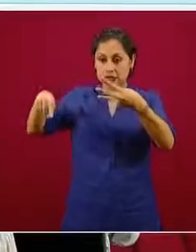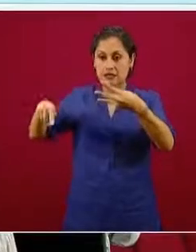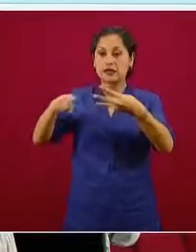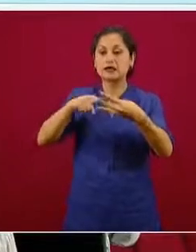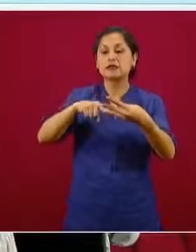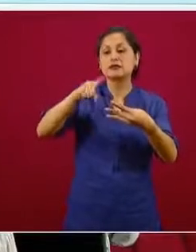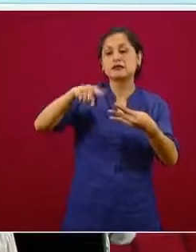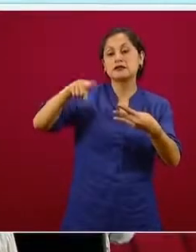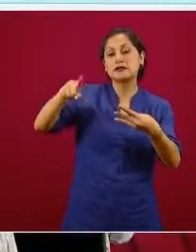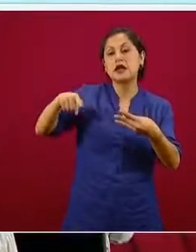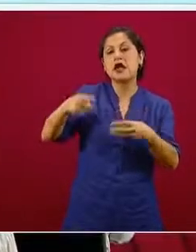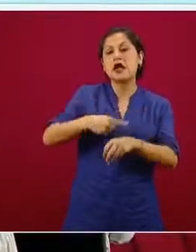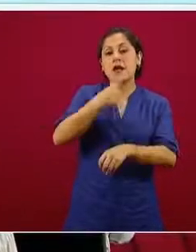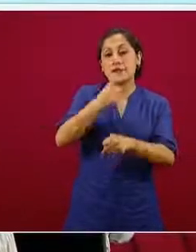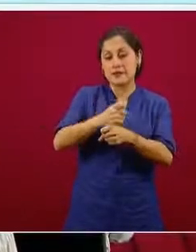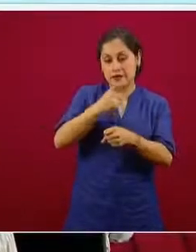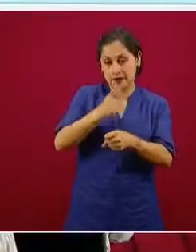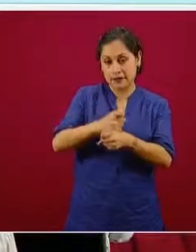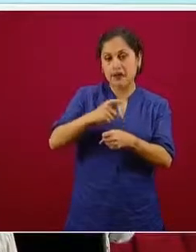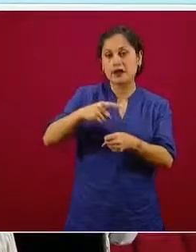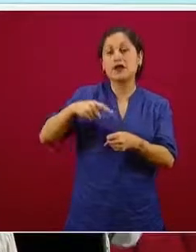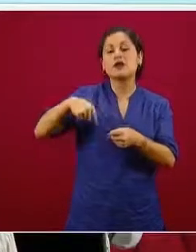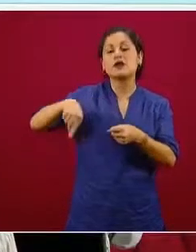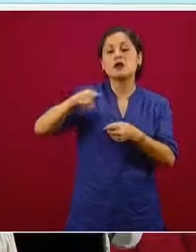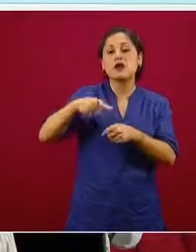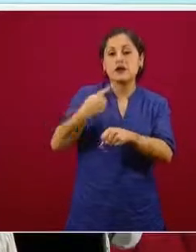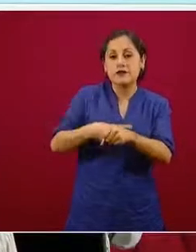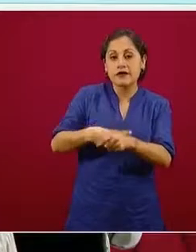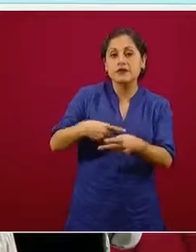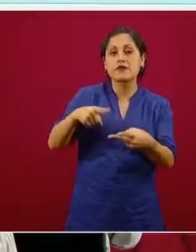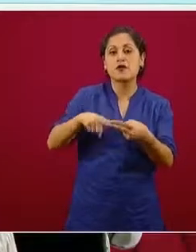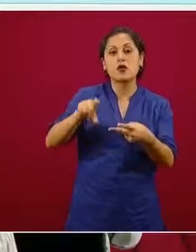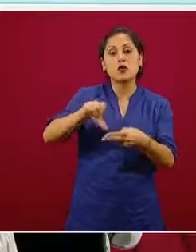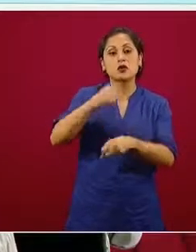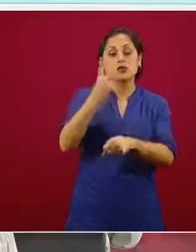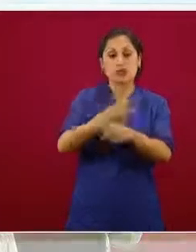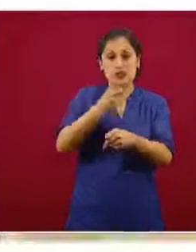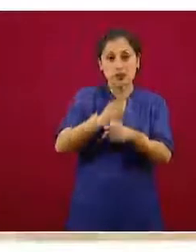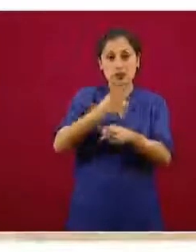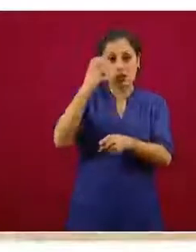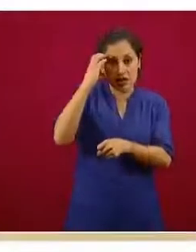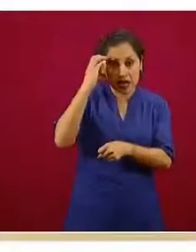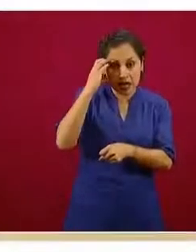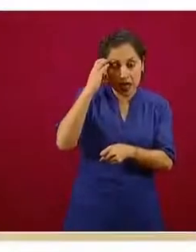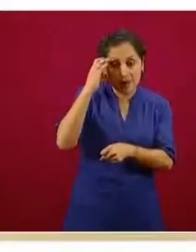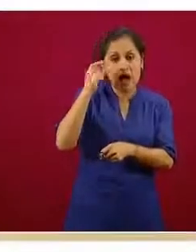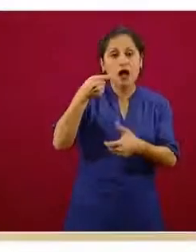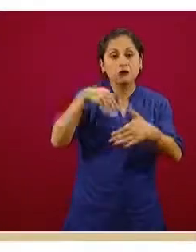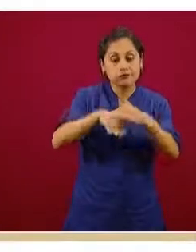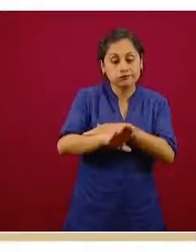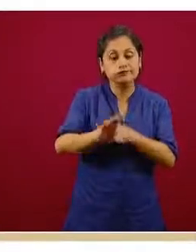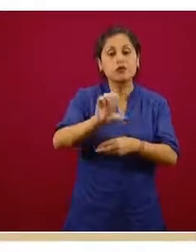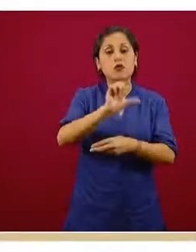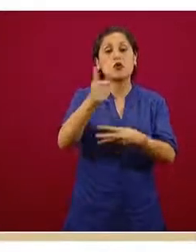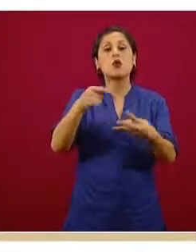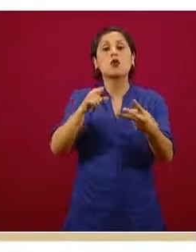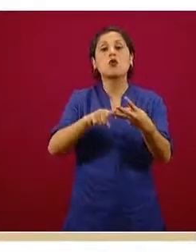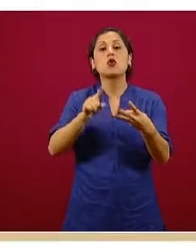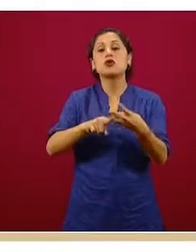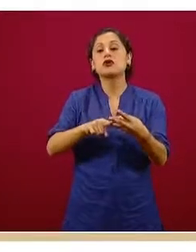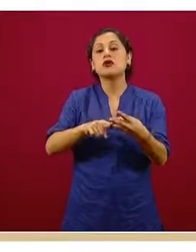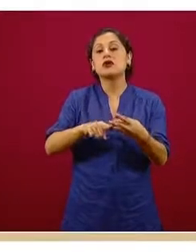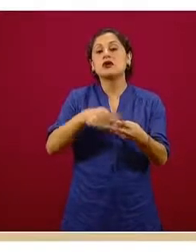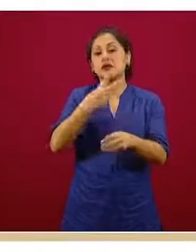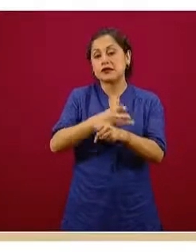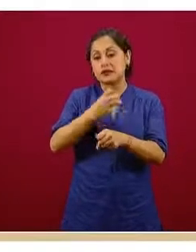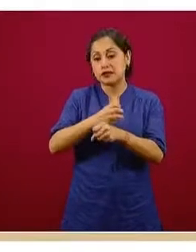segunda, hospitalizaciones en camas generales; y la tercera, hospitalizaciones en terapia intensiva. Esta es la de